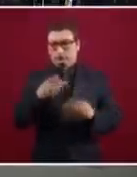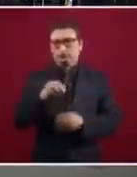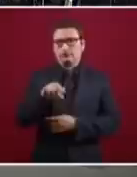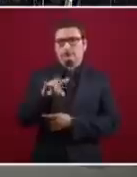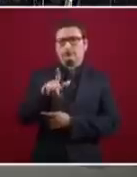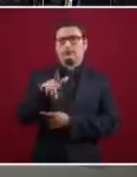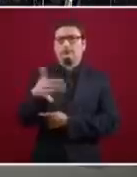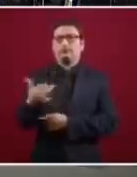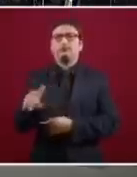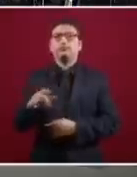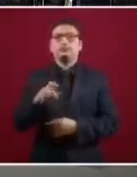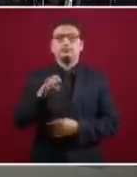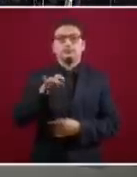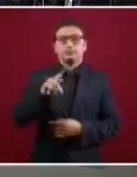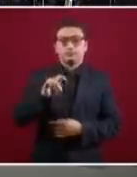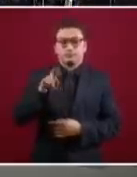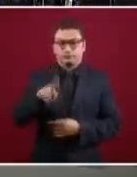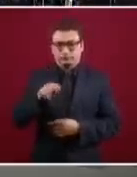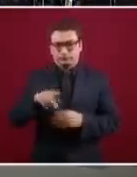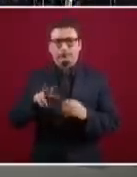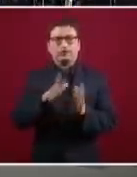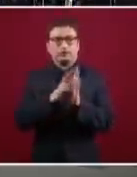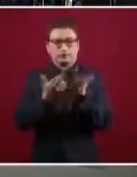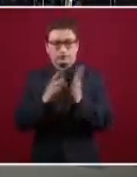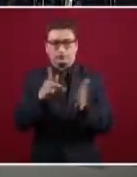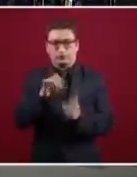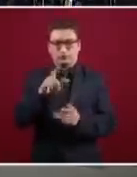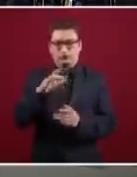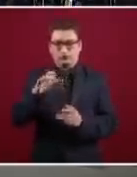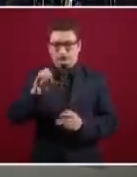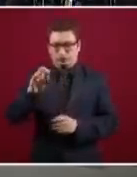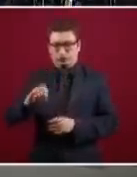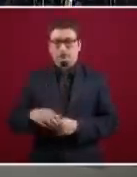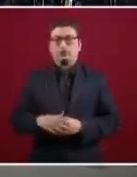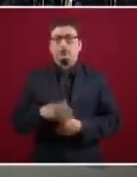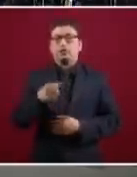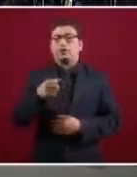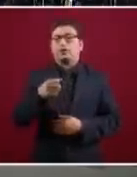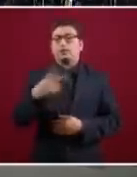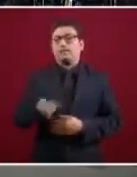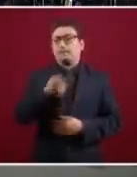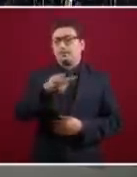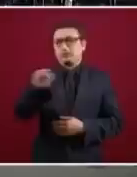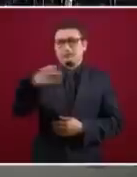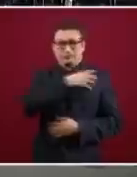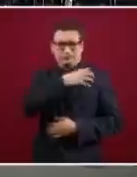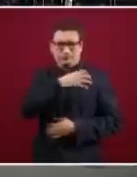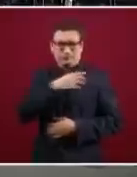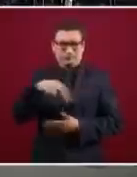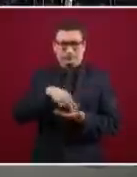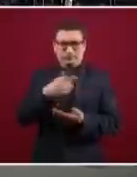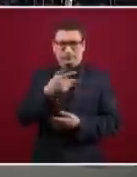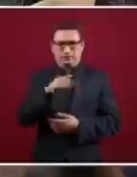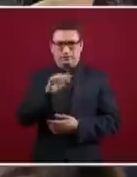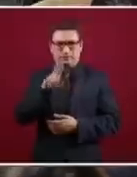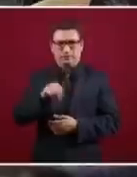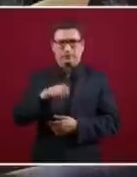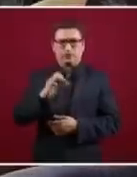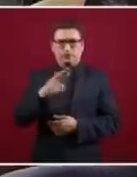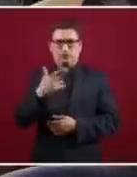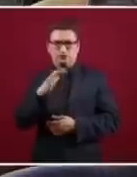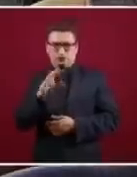martín de la revista proceso primero preguntarle sobre estas declaraciones del general galván ochoa